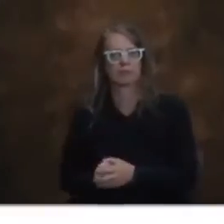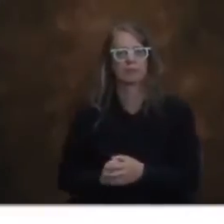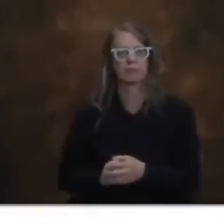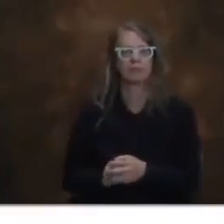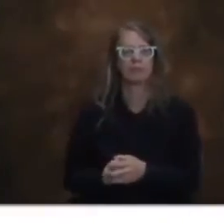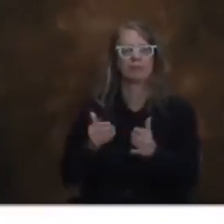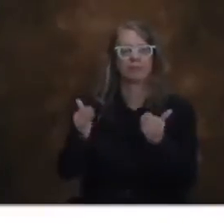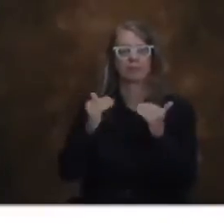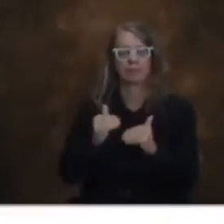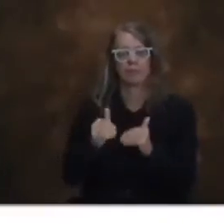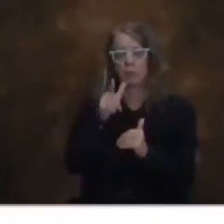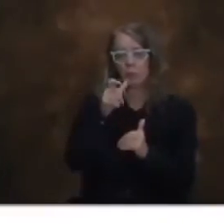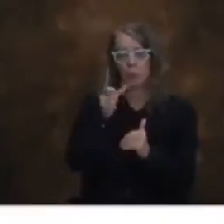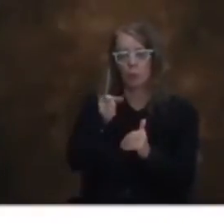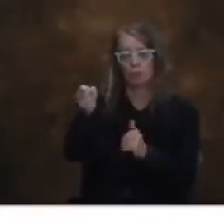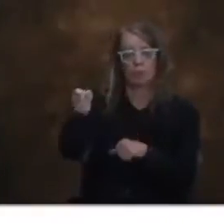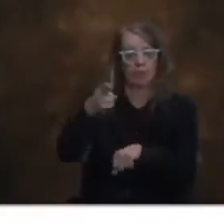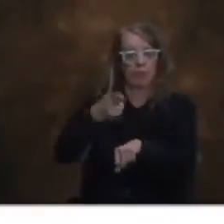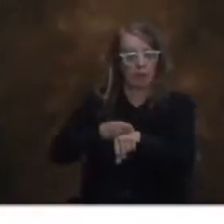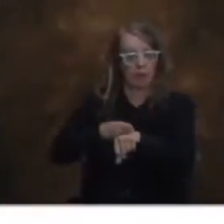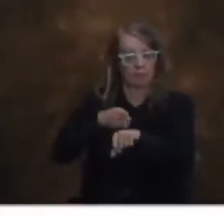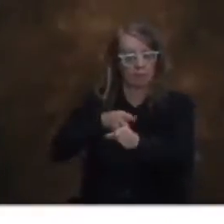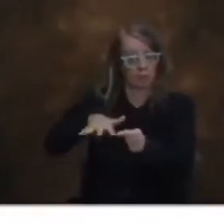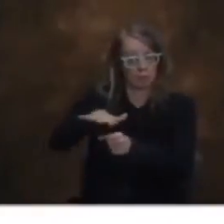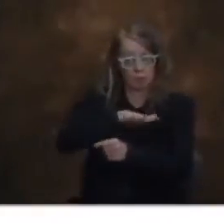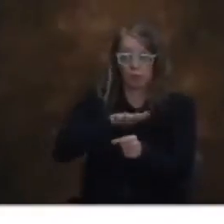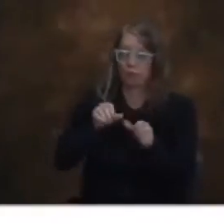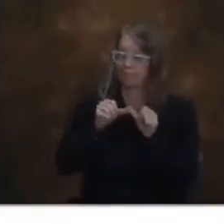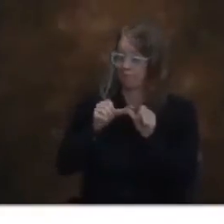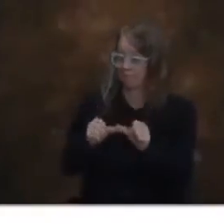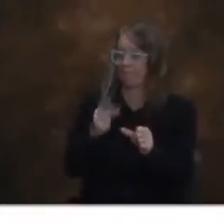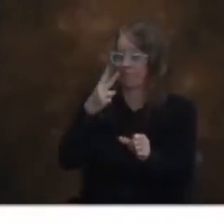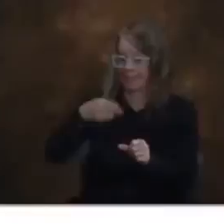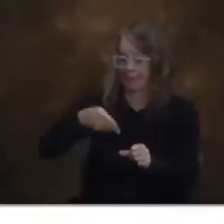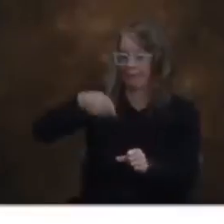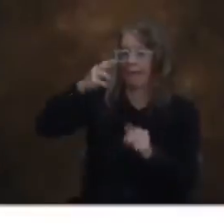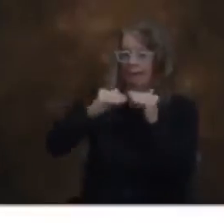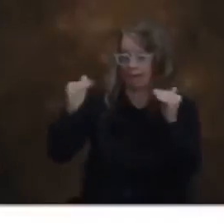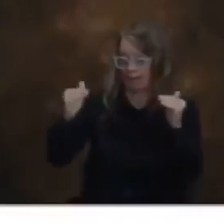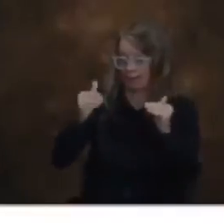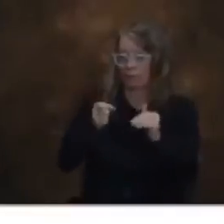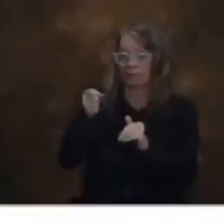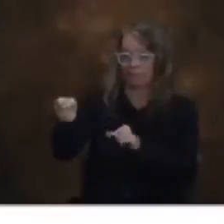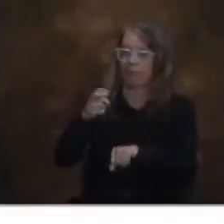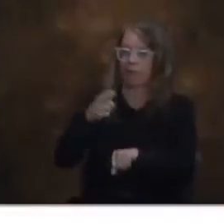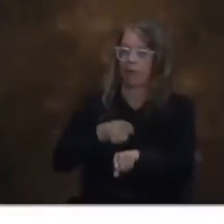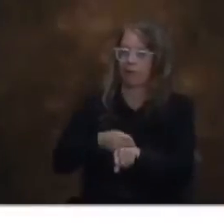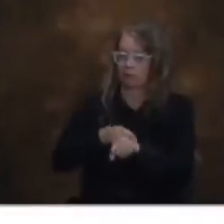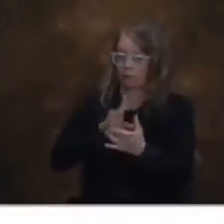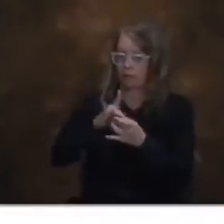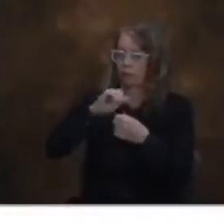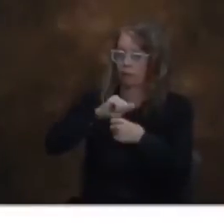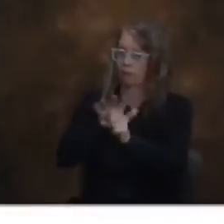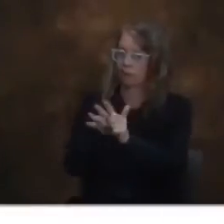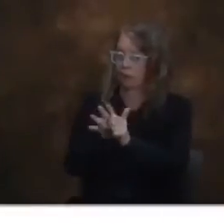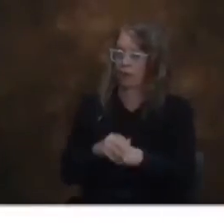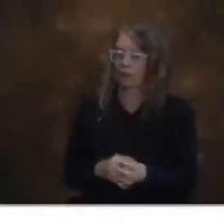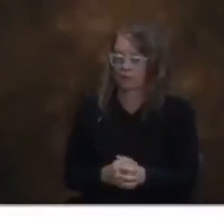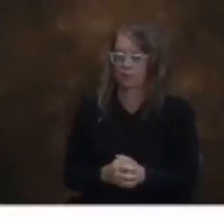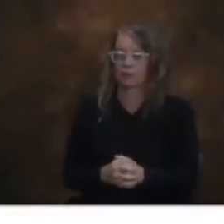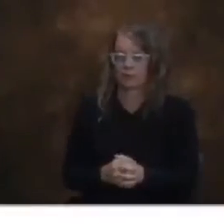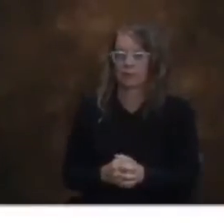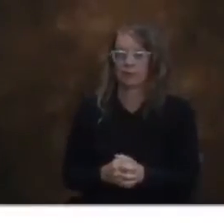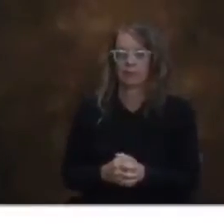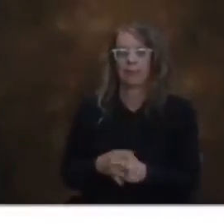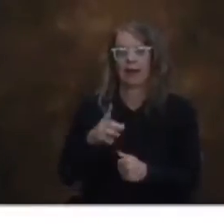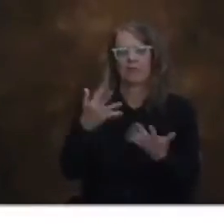en términos de hospitalizaciones regionales seguimos viendo niveles altos de utilización como ya dije